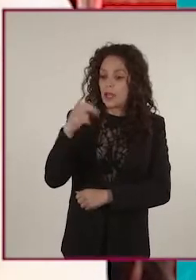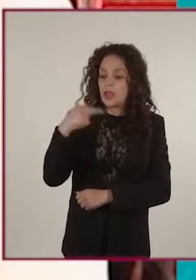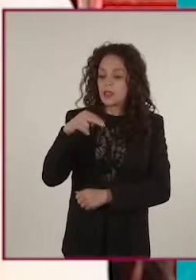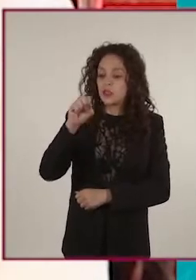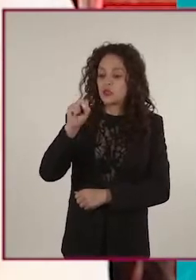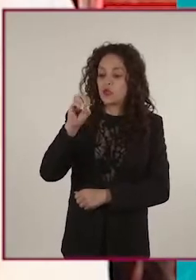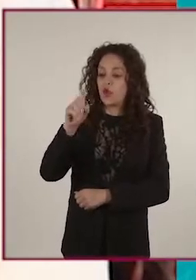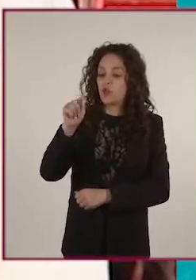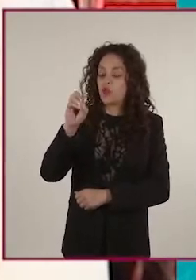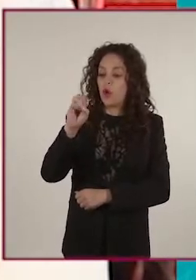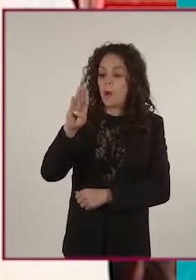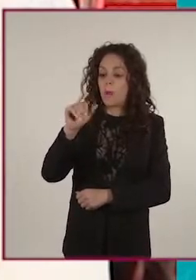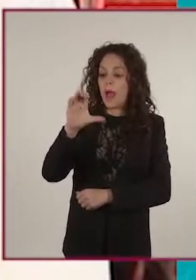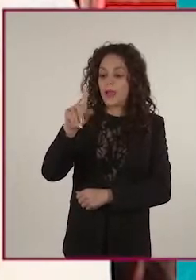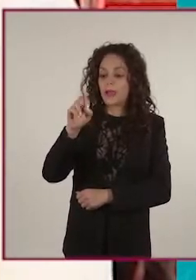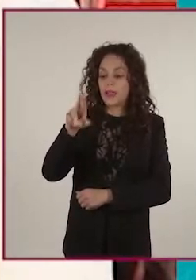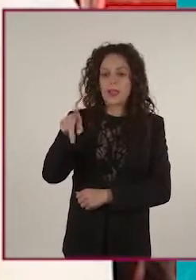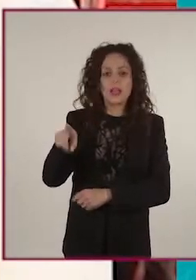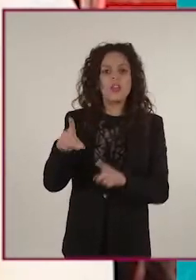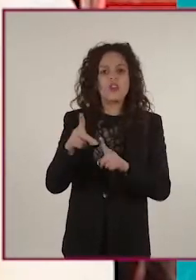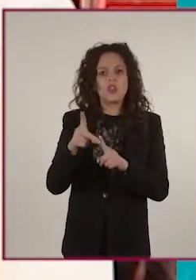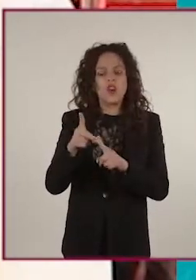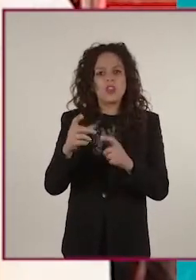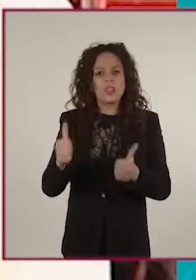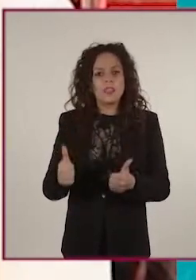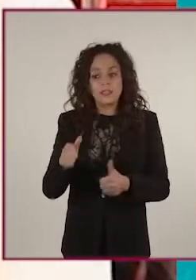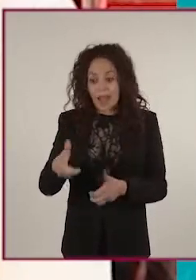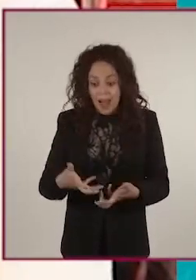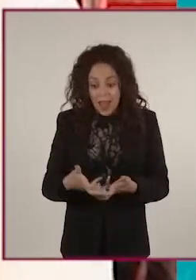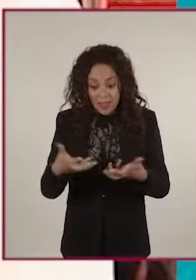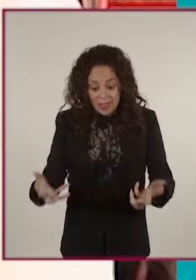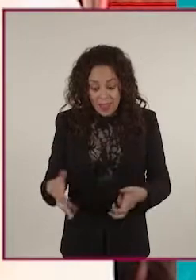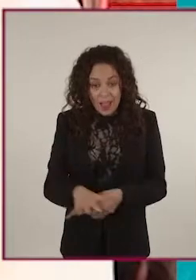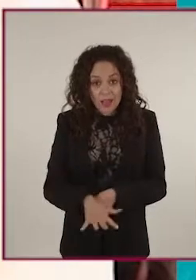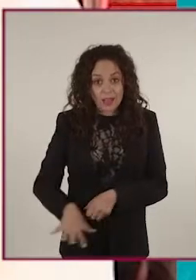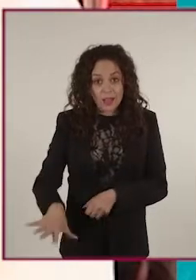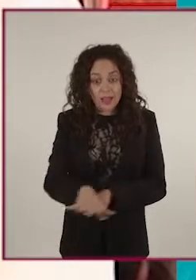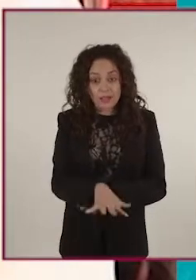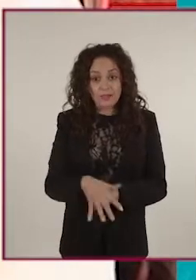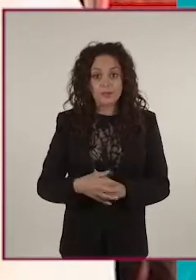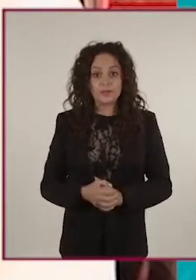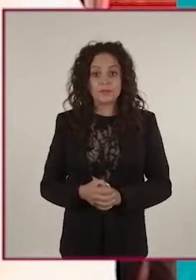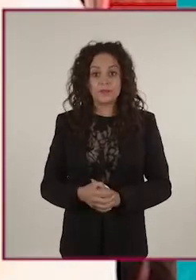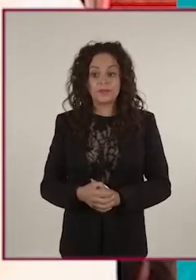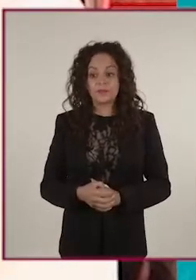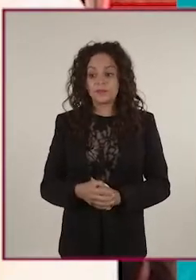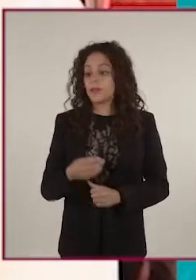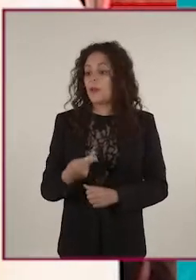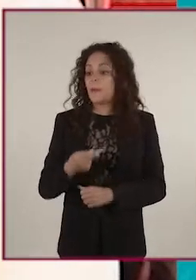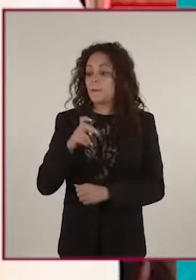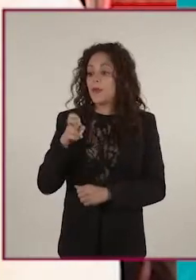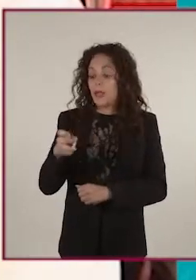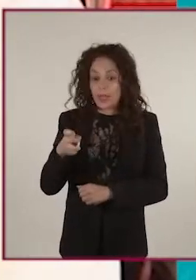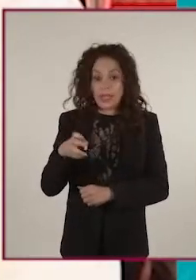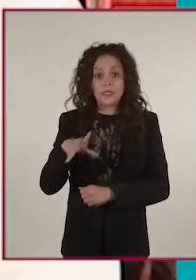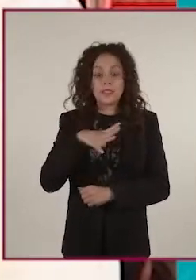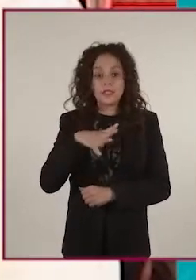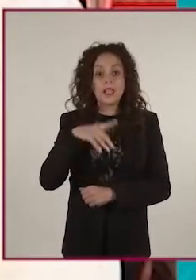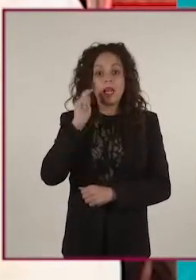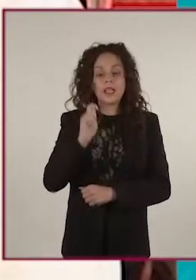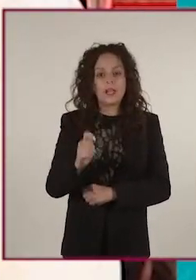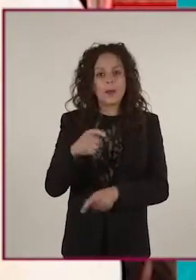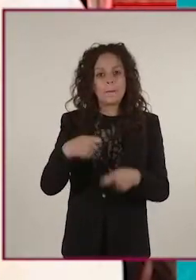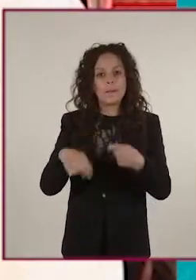Azotobacter. Es una bacteria que vive en el suelo, en la tierra, pero tiene la ventaja de que puede acumular un